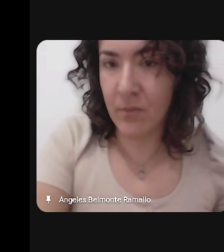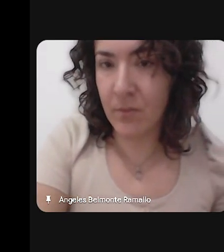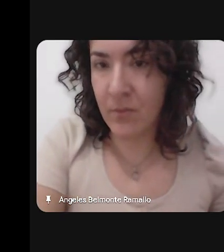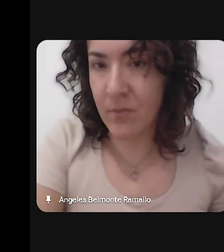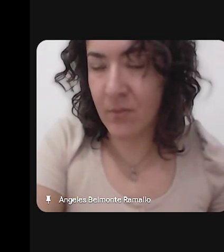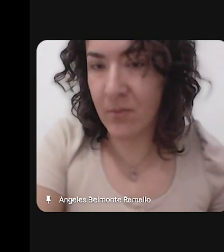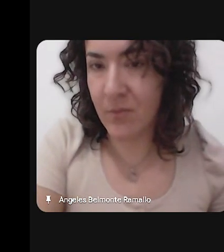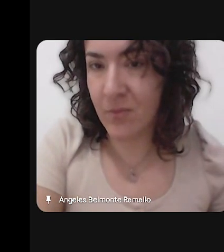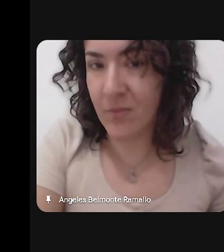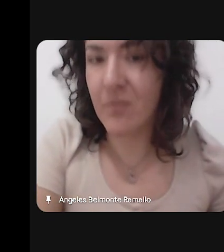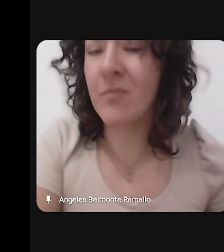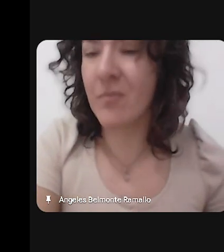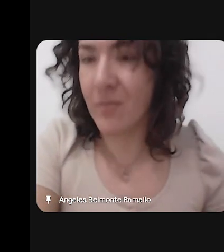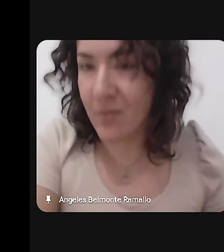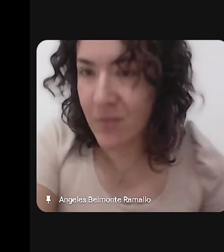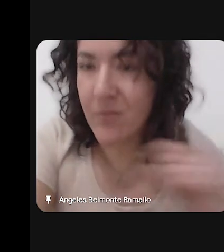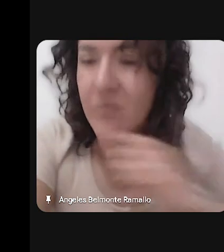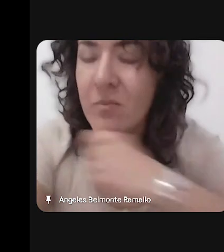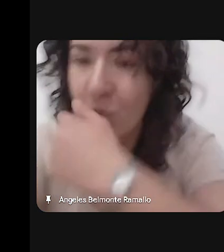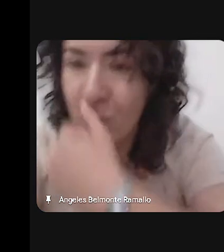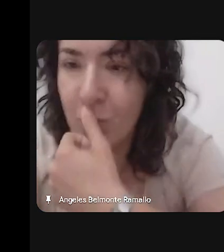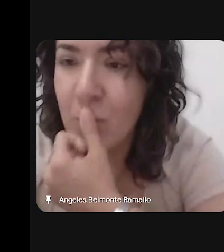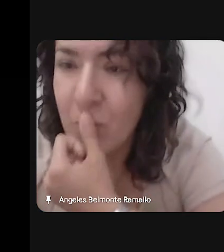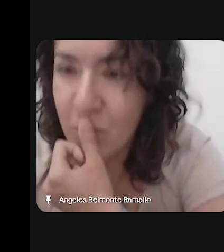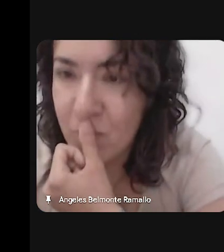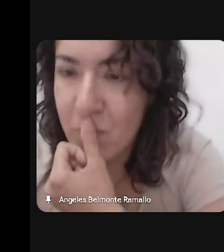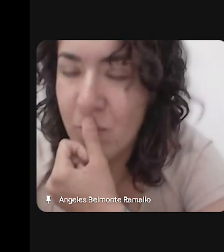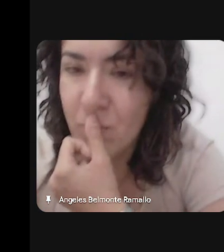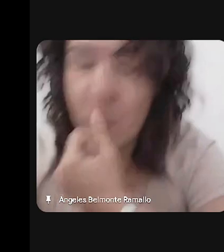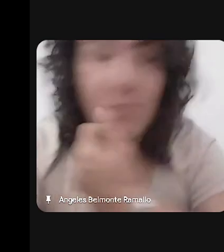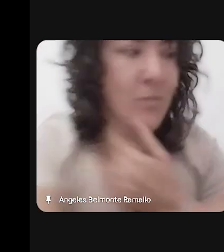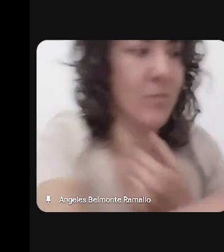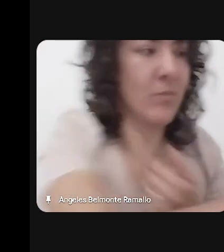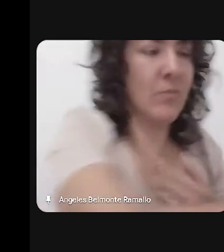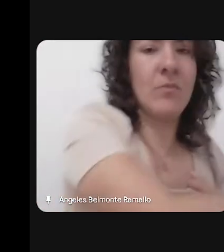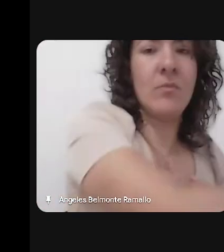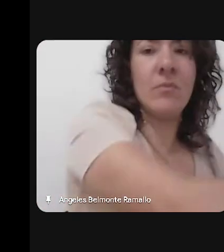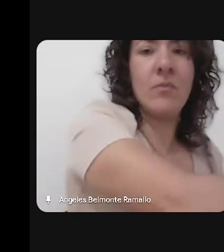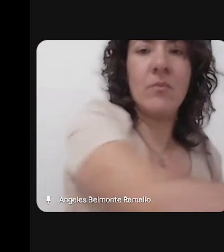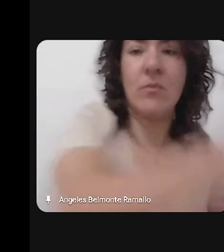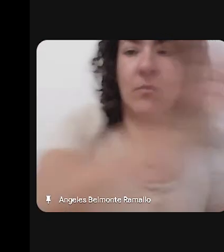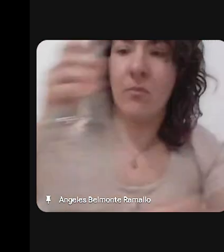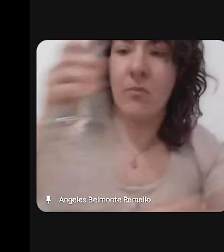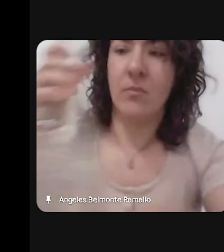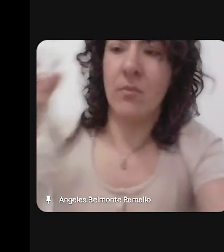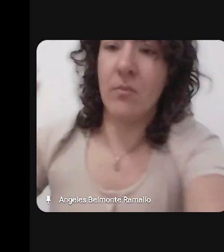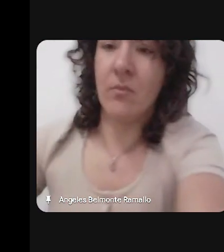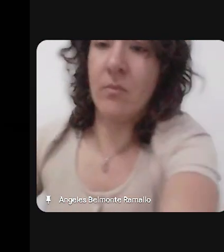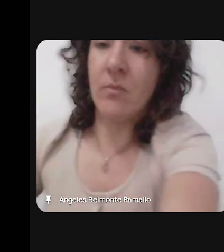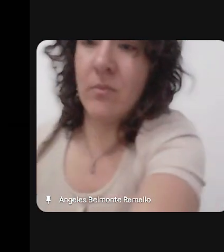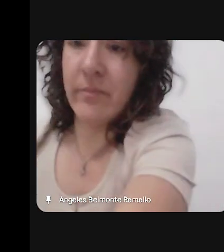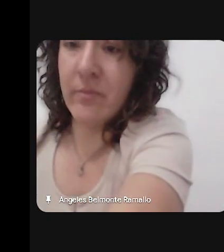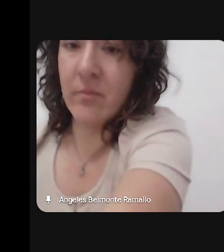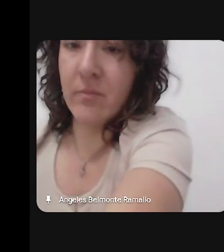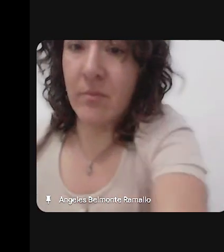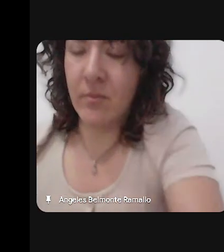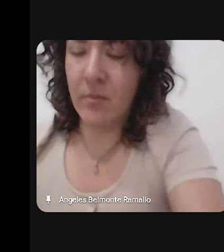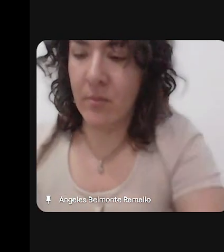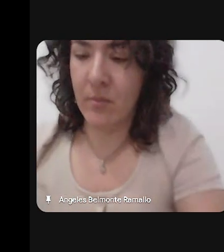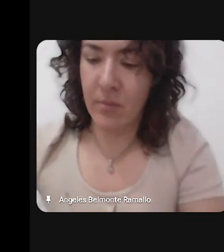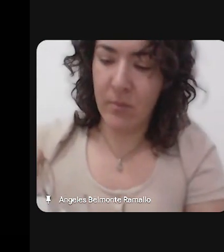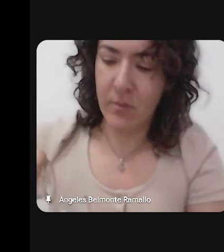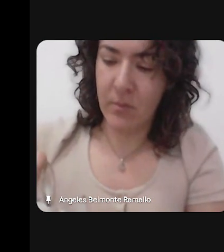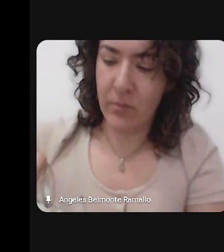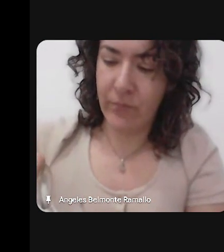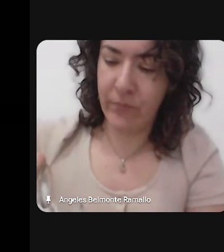Y de ahí, bueno, seguimos cantando de vuelta y se puede ir como acelerando el canto